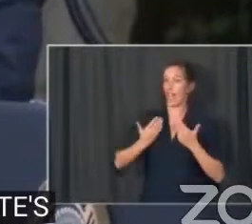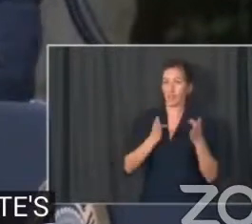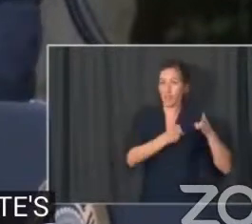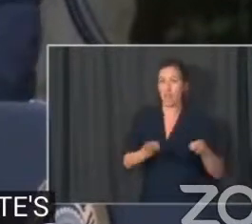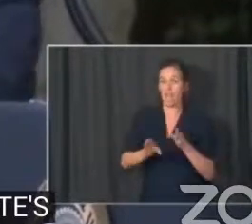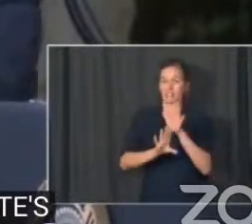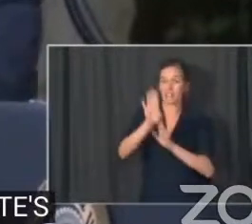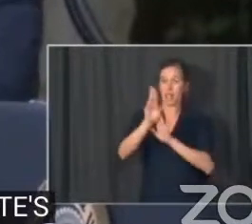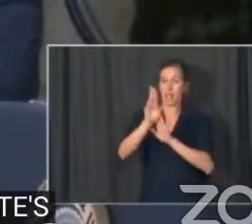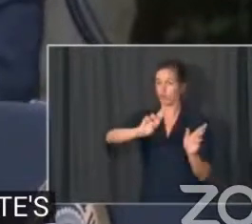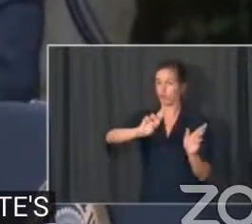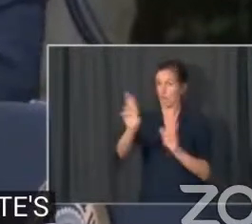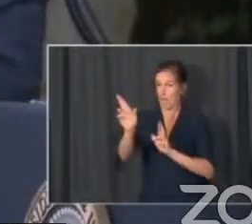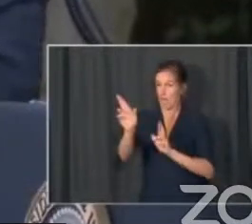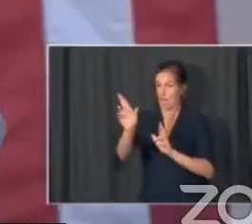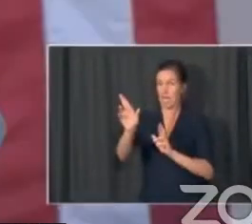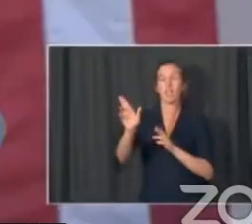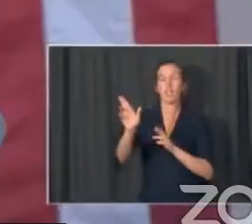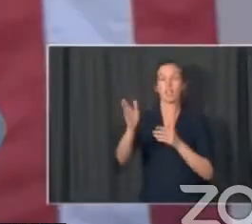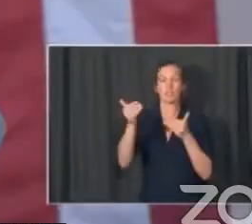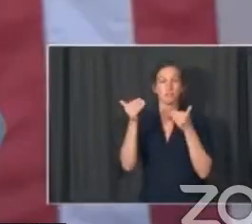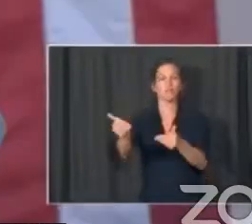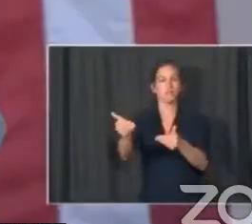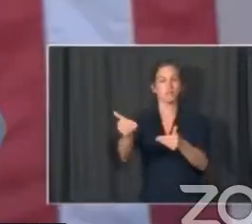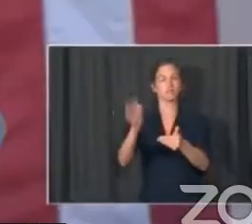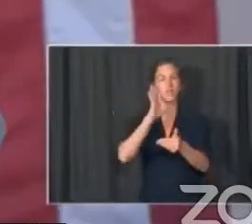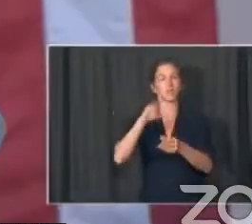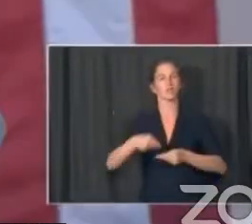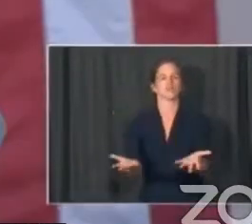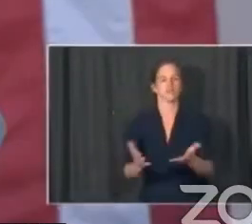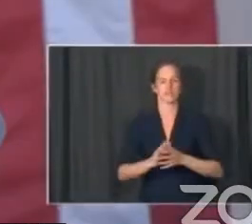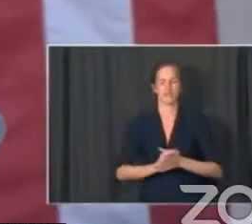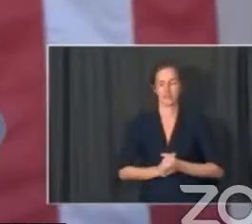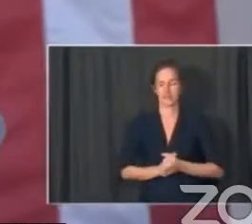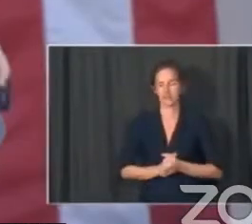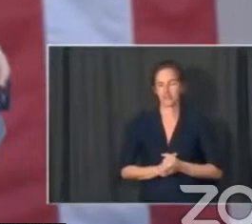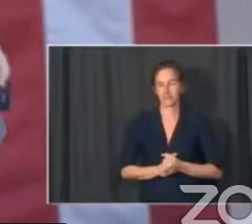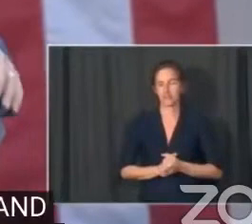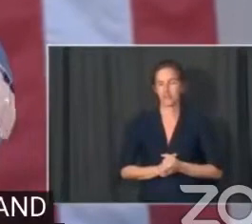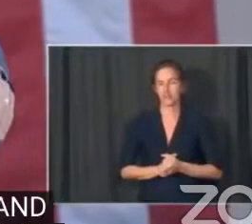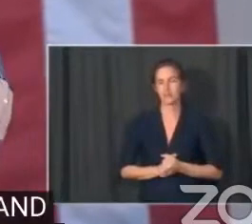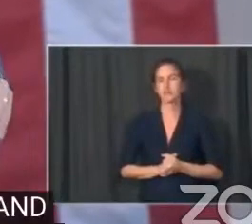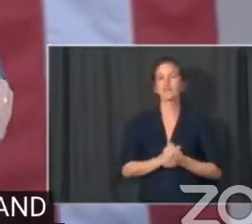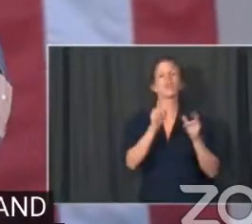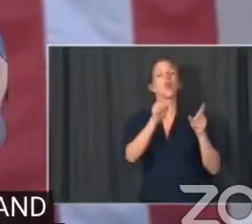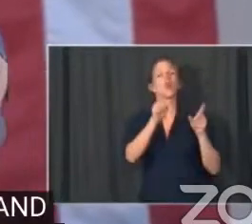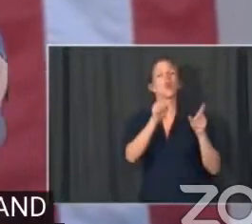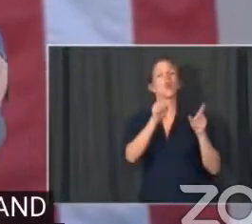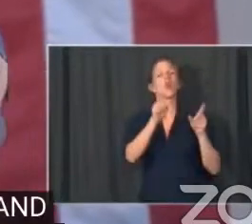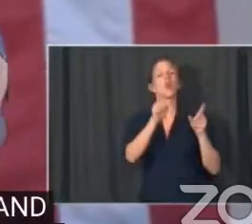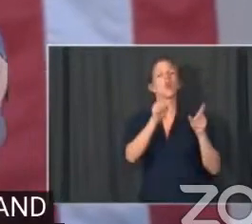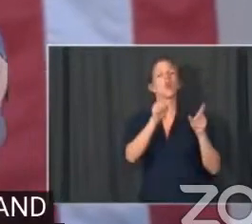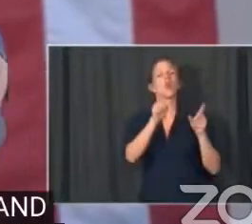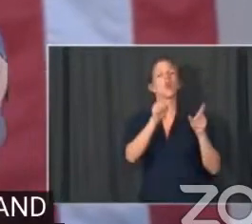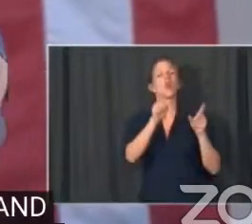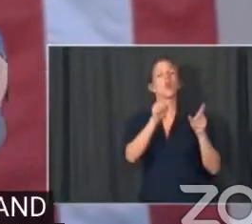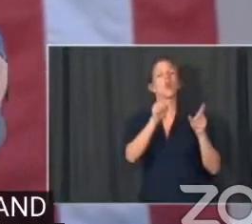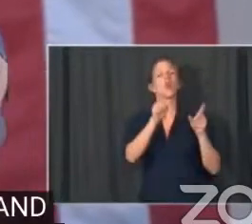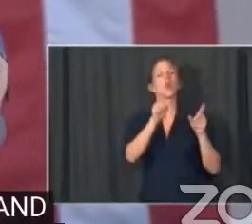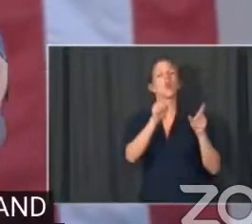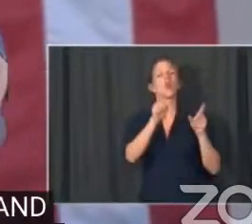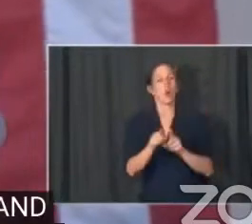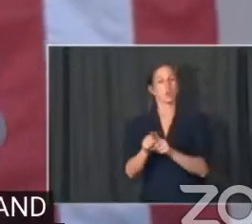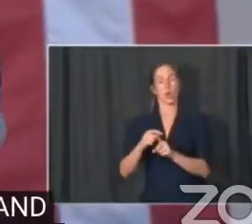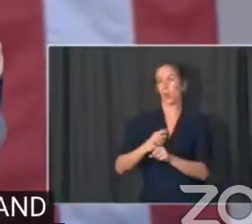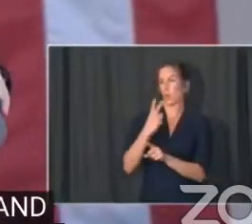developed and a prepared cada estado con and los ready planes for immediate específicos. La implementation. vacuna And finally, Mr. de esta President, as we vacuna see cases rising,